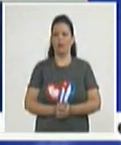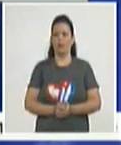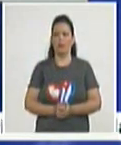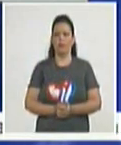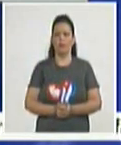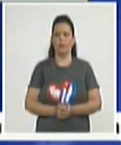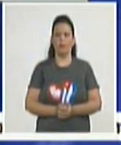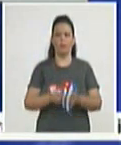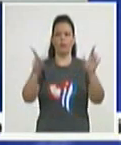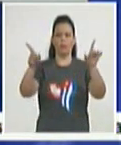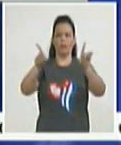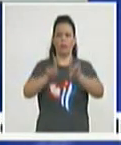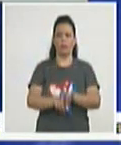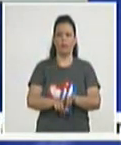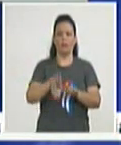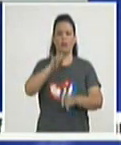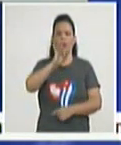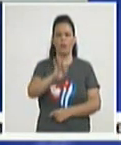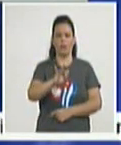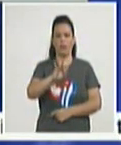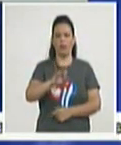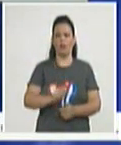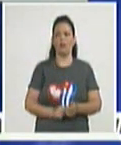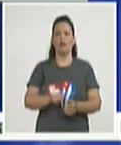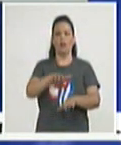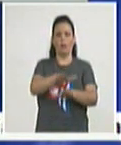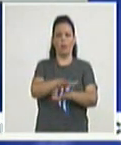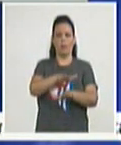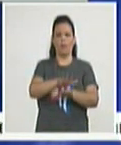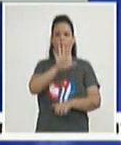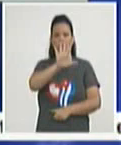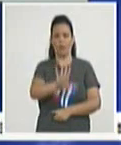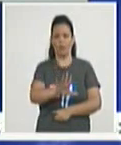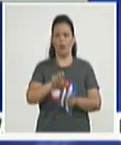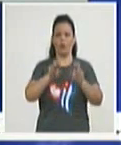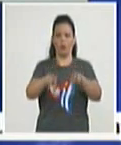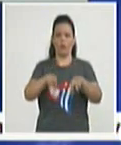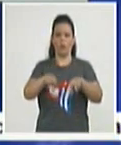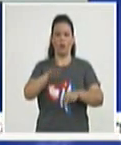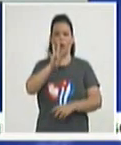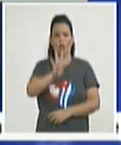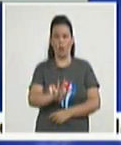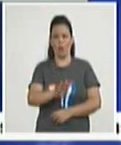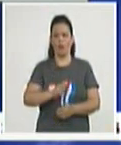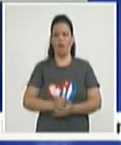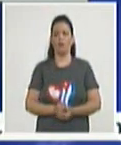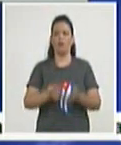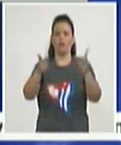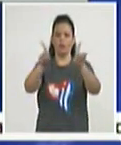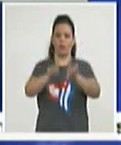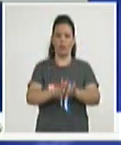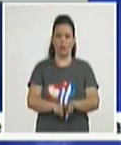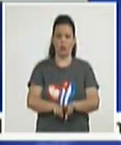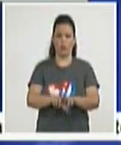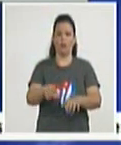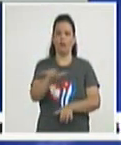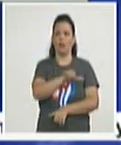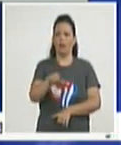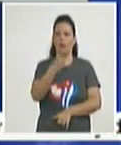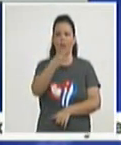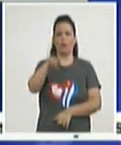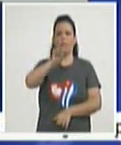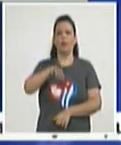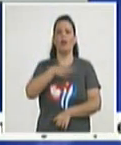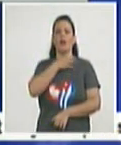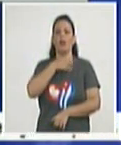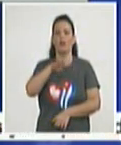7, Majagua 5, Morón 4, al igual que Venezuela, y 1 de enero confirma 3 casos